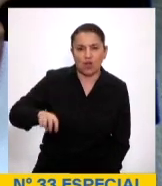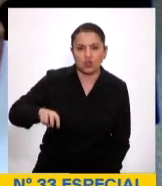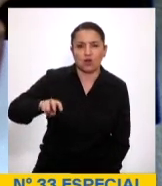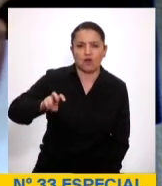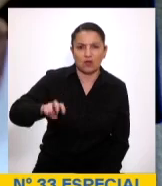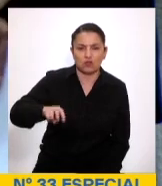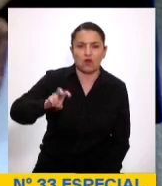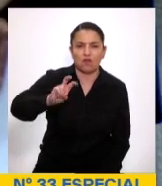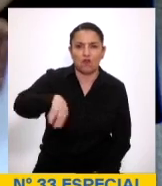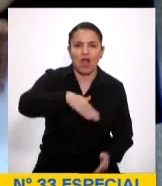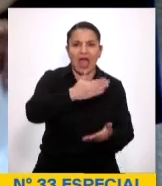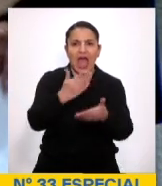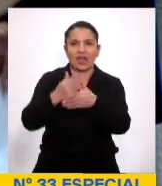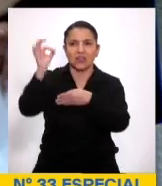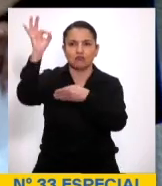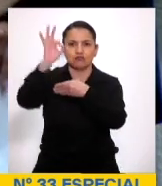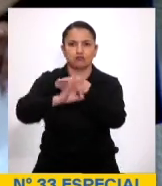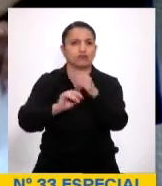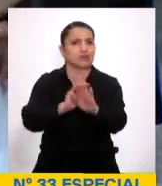dijo